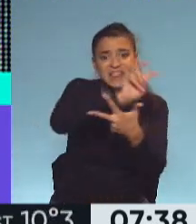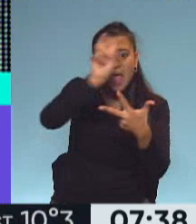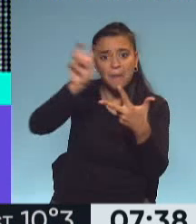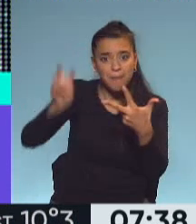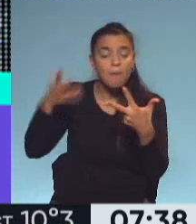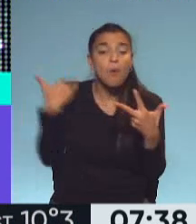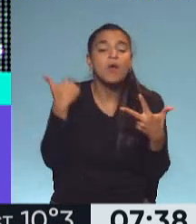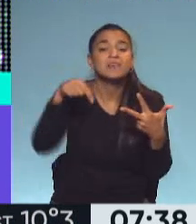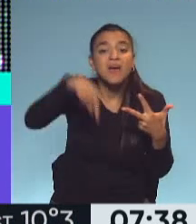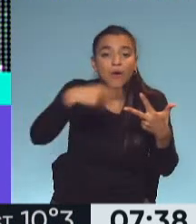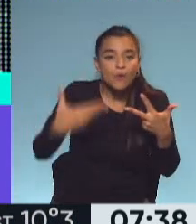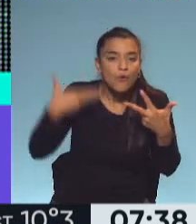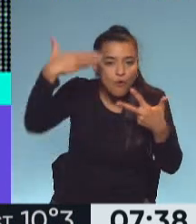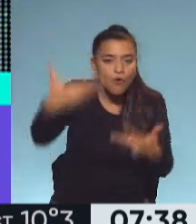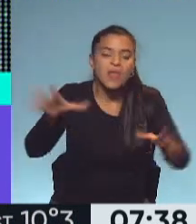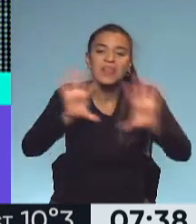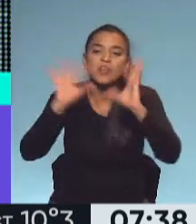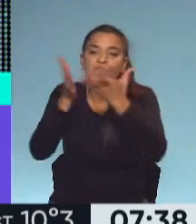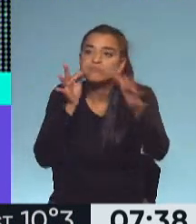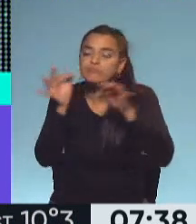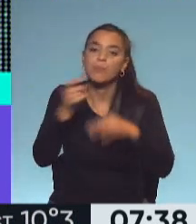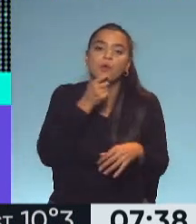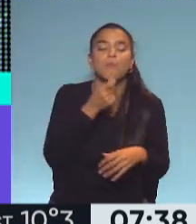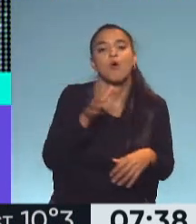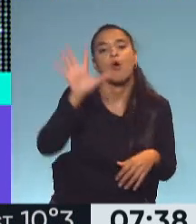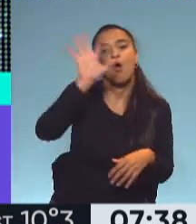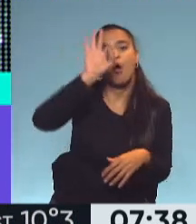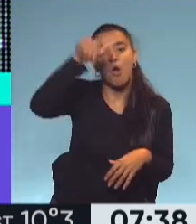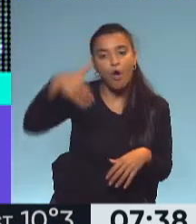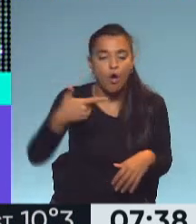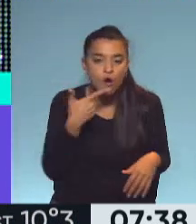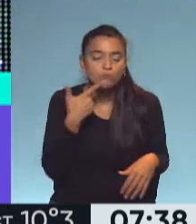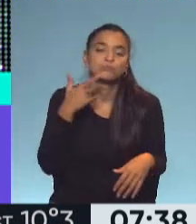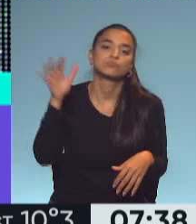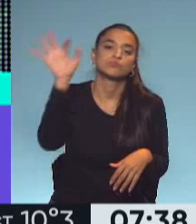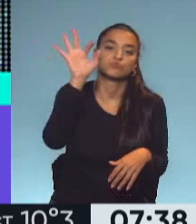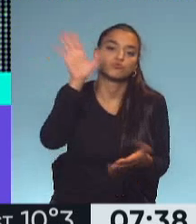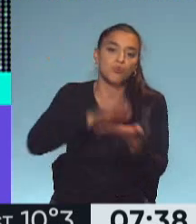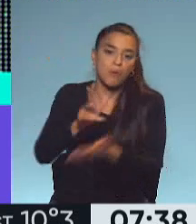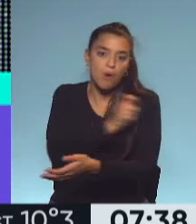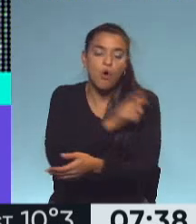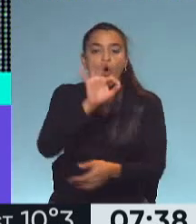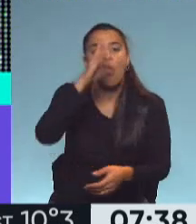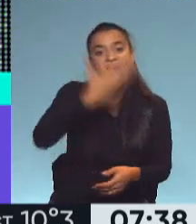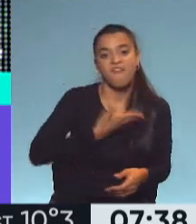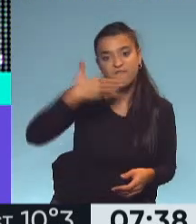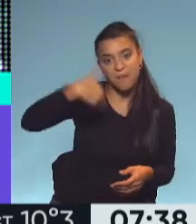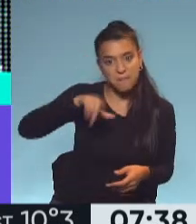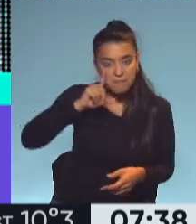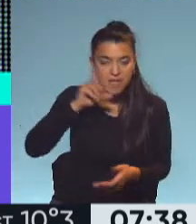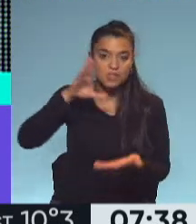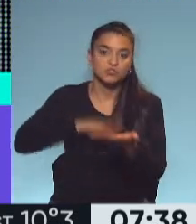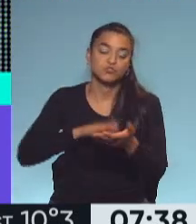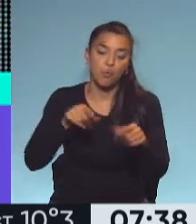lleve a una instancia internacional? Me refiero a la Organización Mundial de la Salud a propósito de las vacunas, el Fondo Monetario y esta reunión que